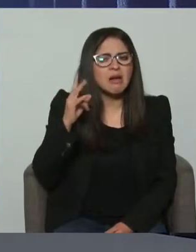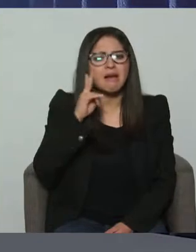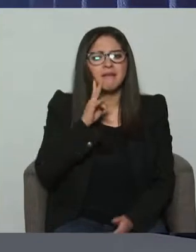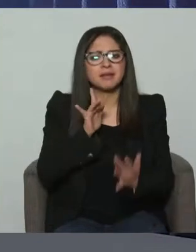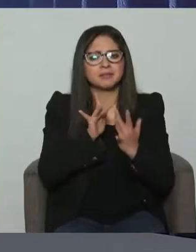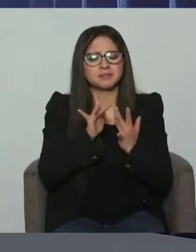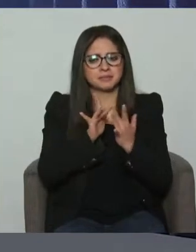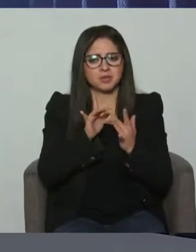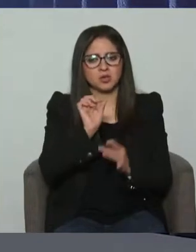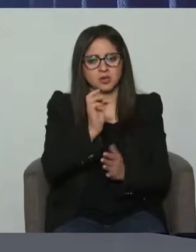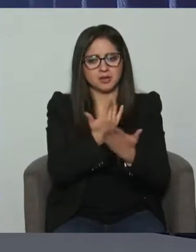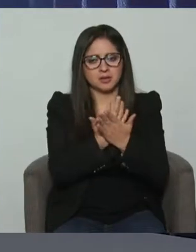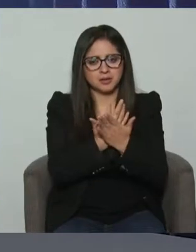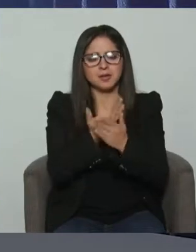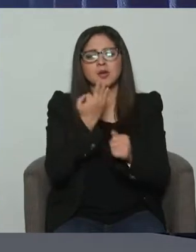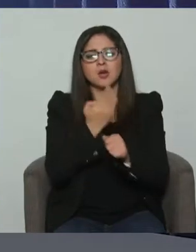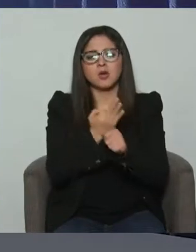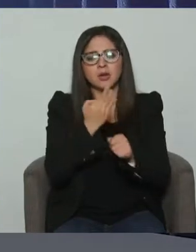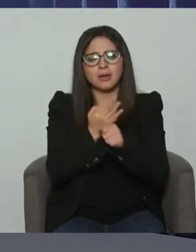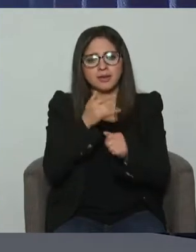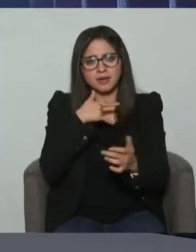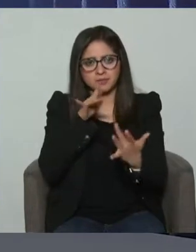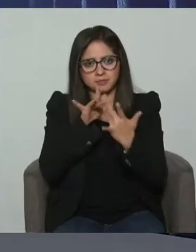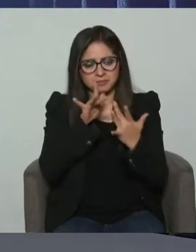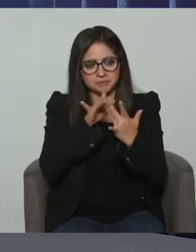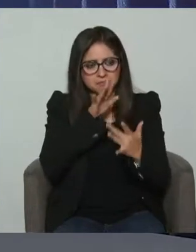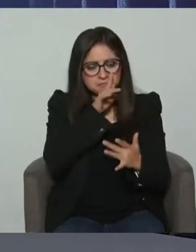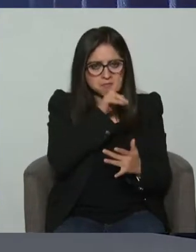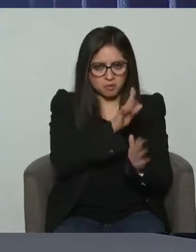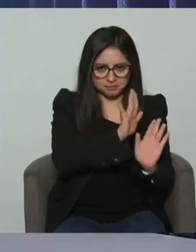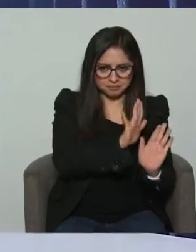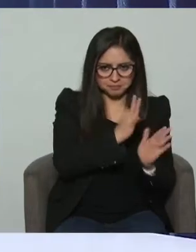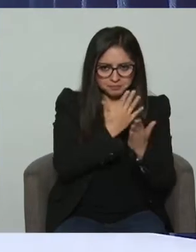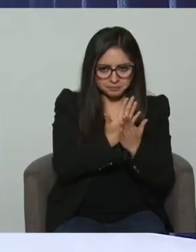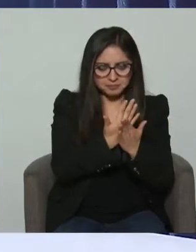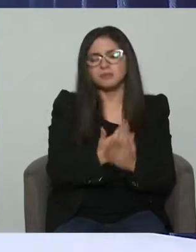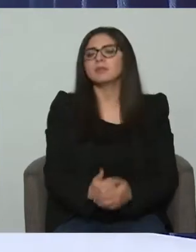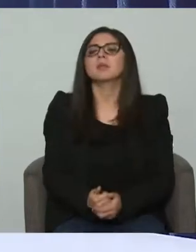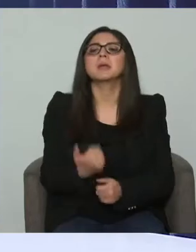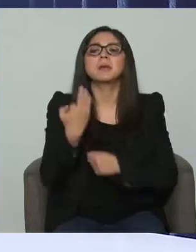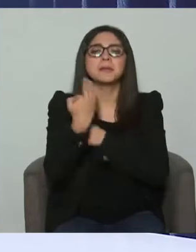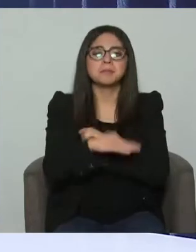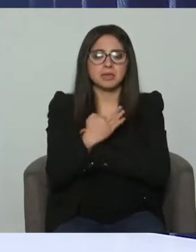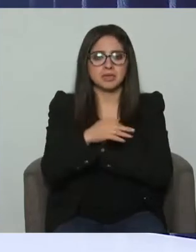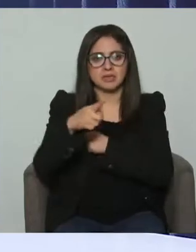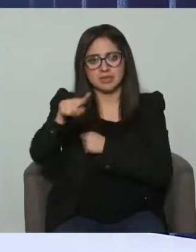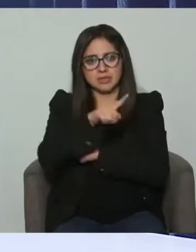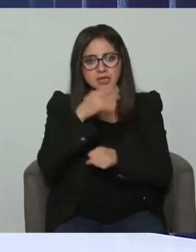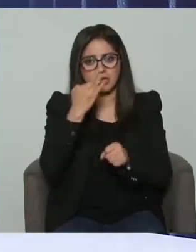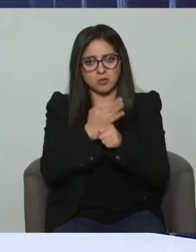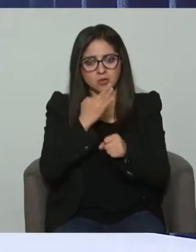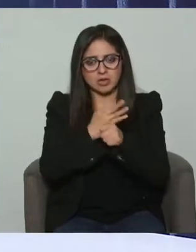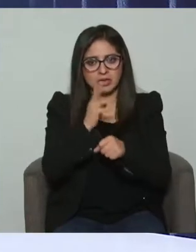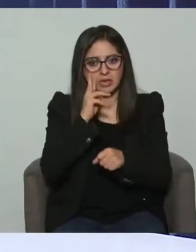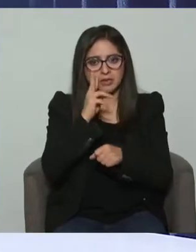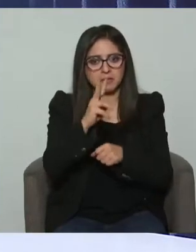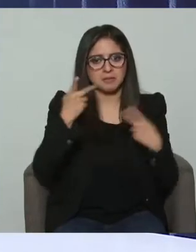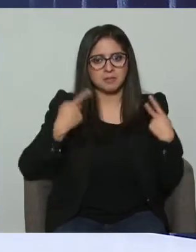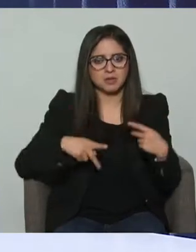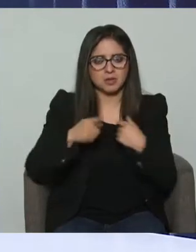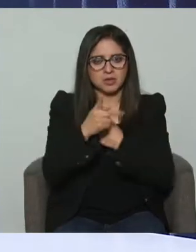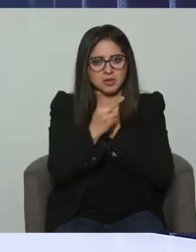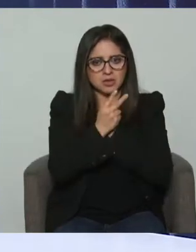a mejorar la comunicación. Mientras tanto, le comento al auditorio que nos está sintonizando en este instante sobre